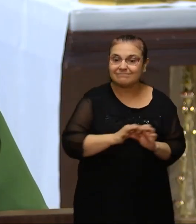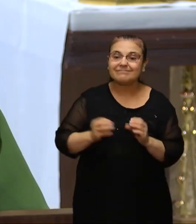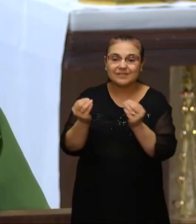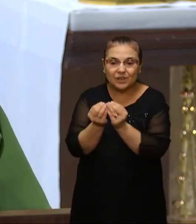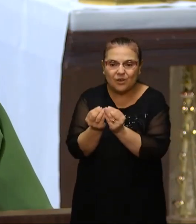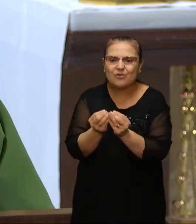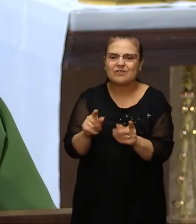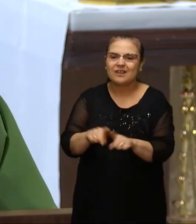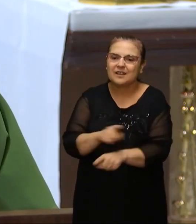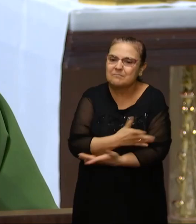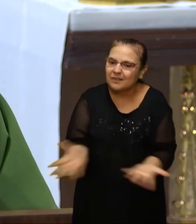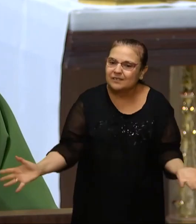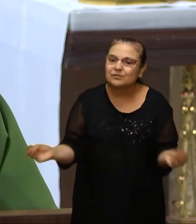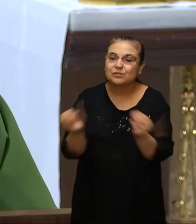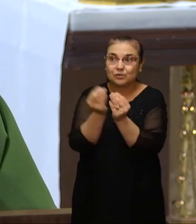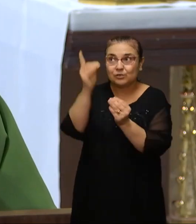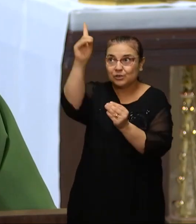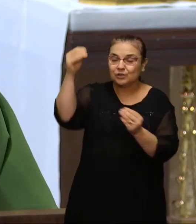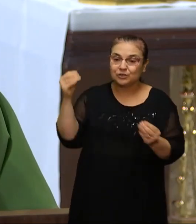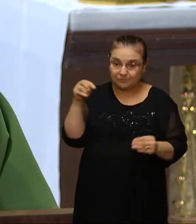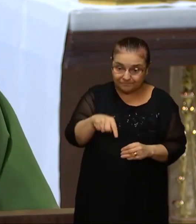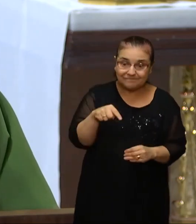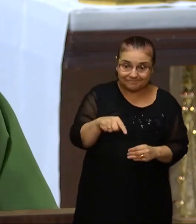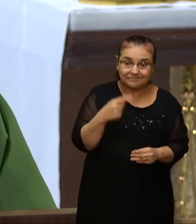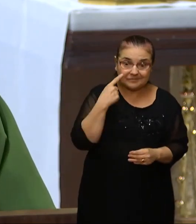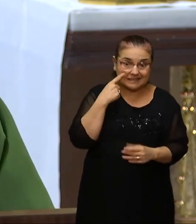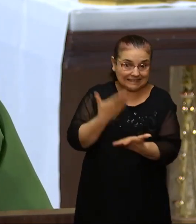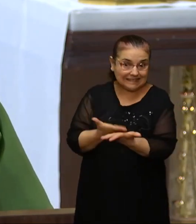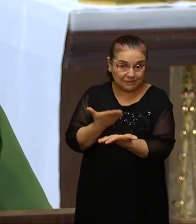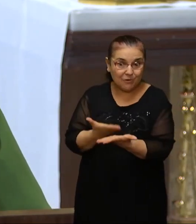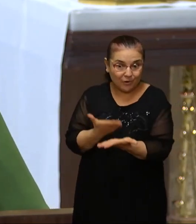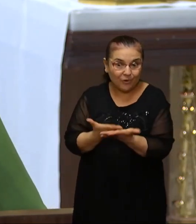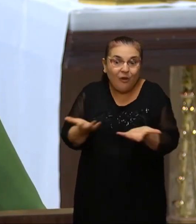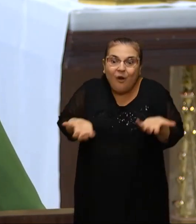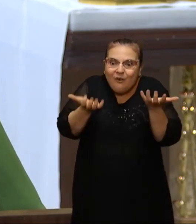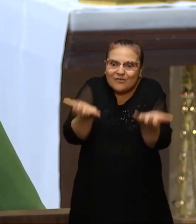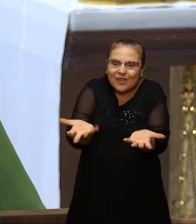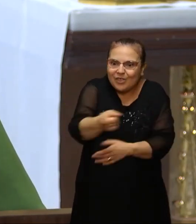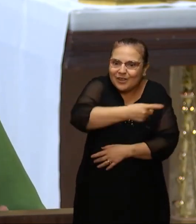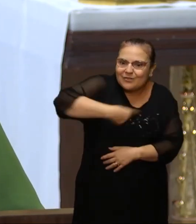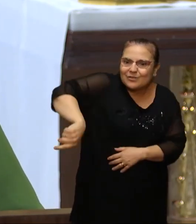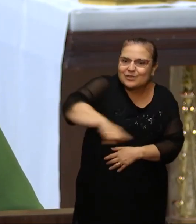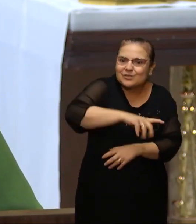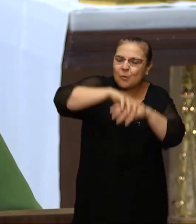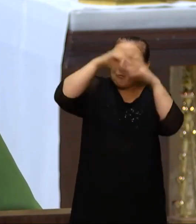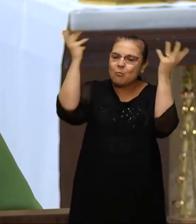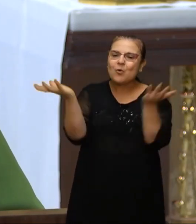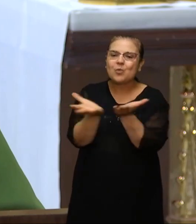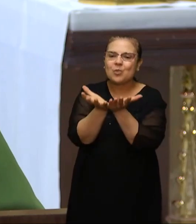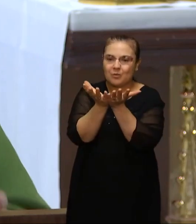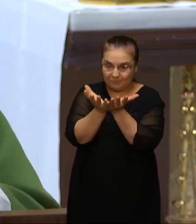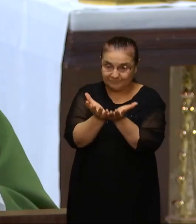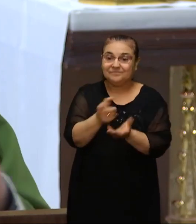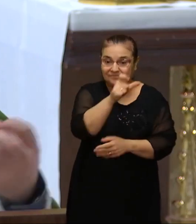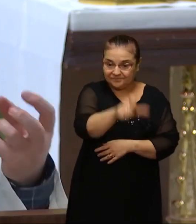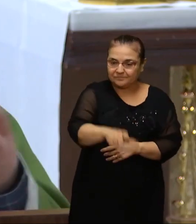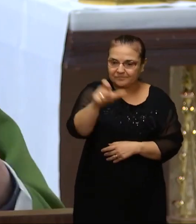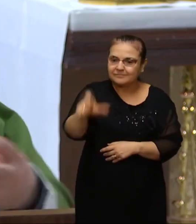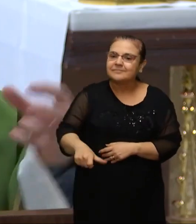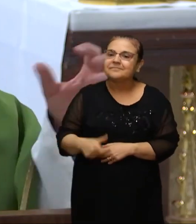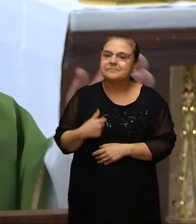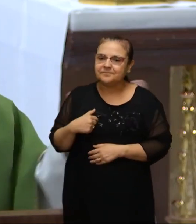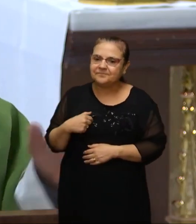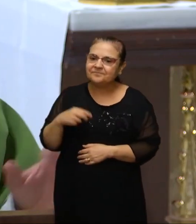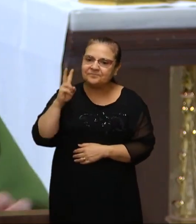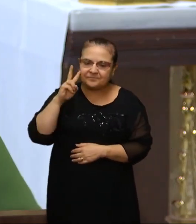comunión con Dios Yo creo que ese es el mayor testimonio que podemos ofrecer a nuestro mundo a nuestra humanidad si realmente ven